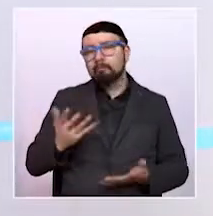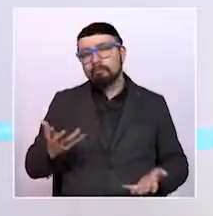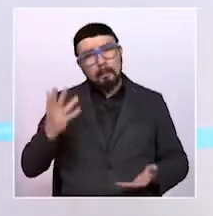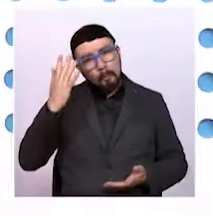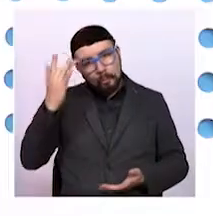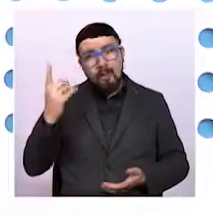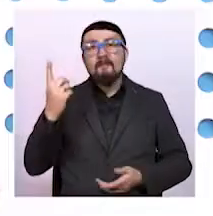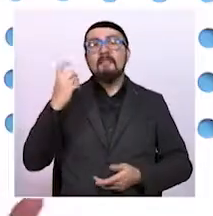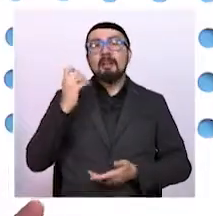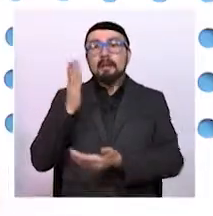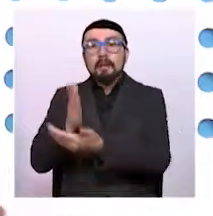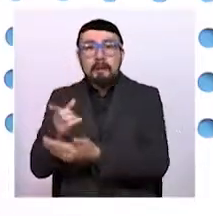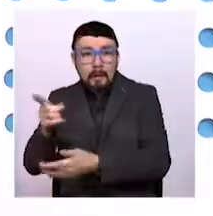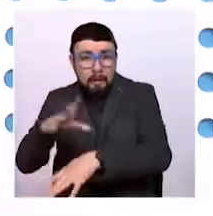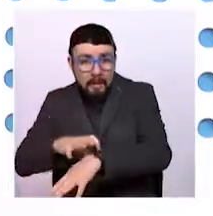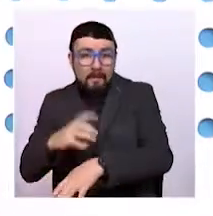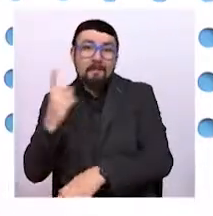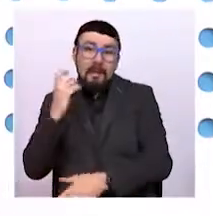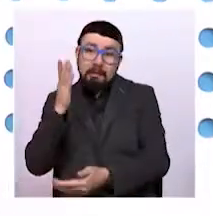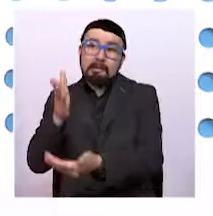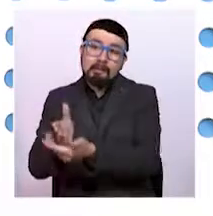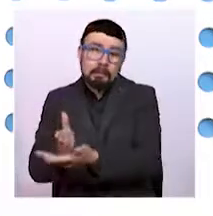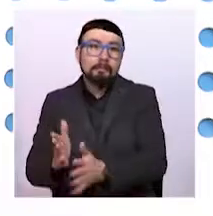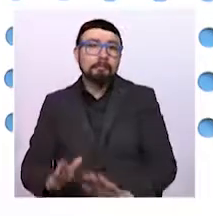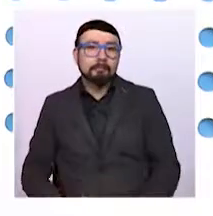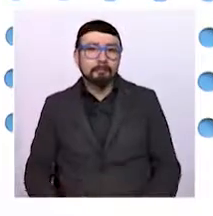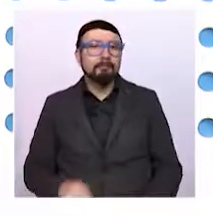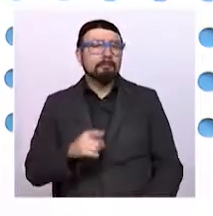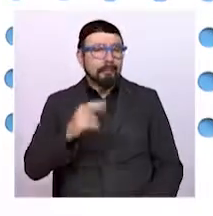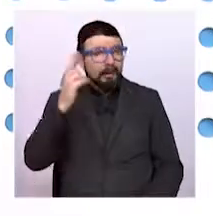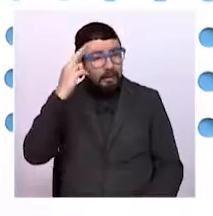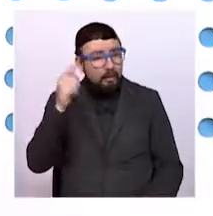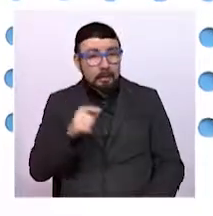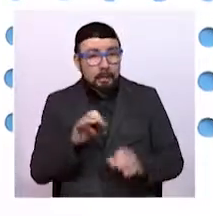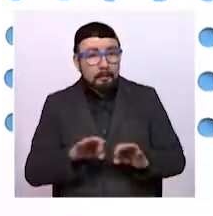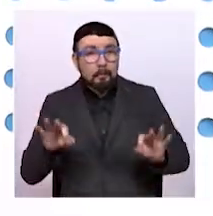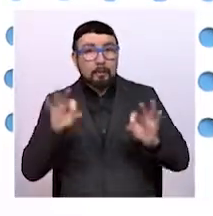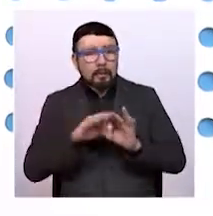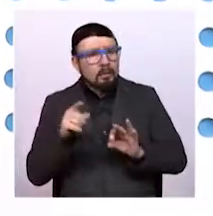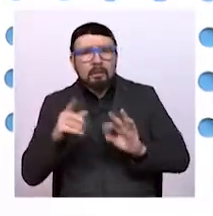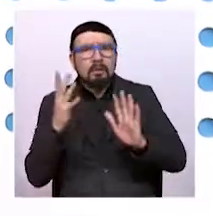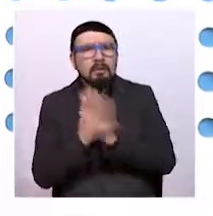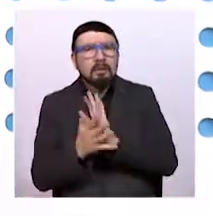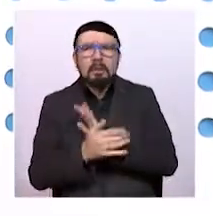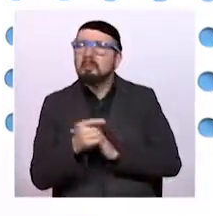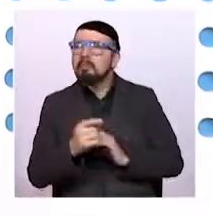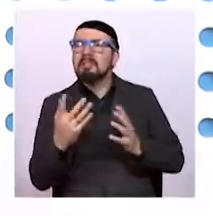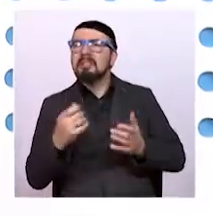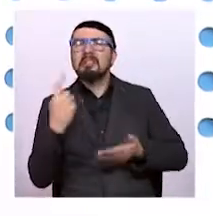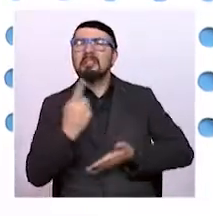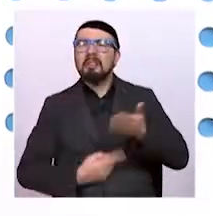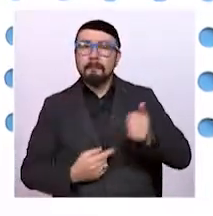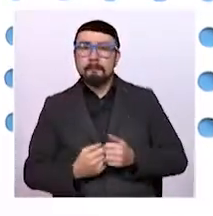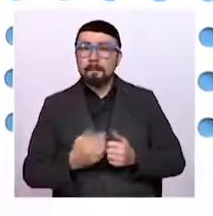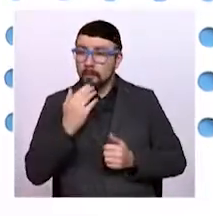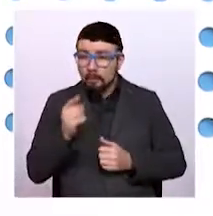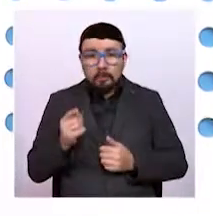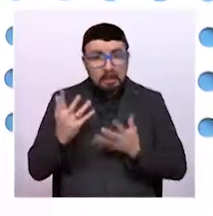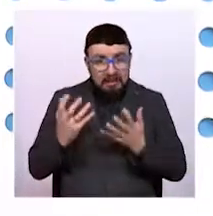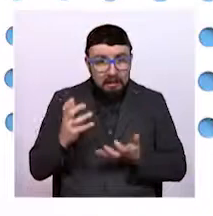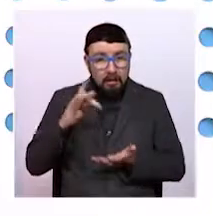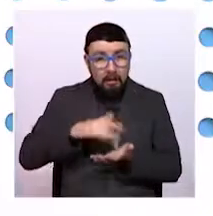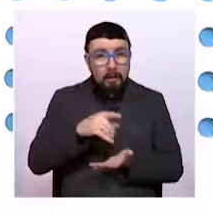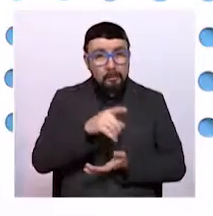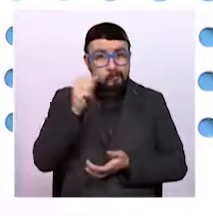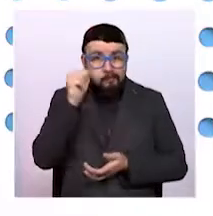perfecto es decir que uno de los mensajes importantes que le queremos enviar a las personas de hoy es que si quiere quedar en embarazo si tiene un